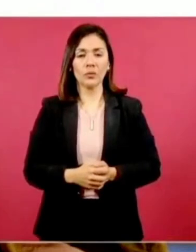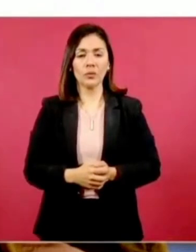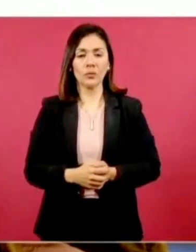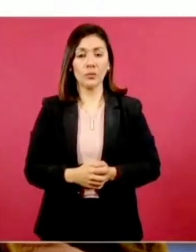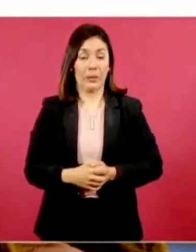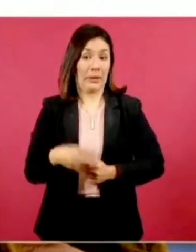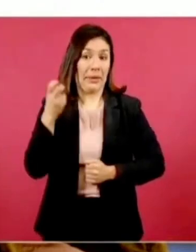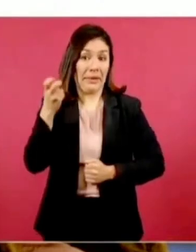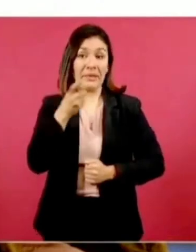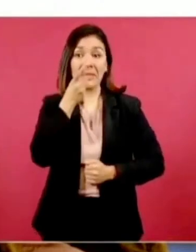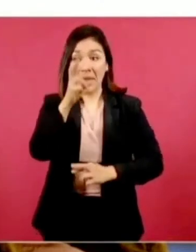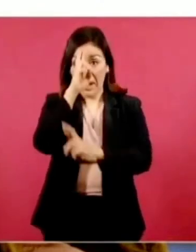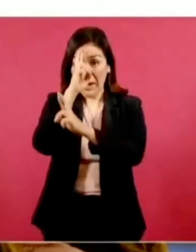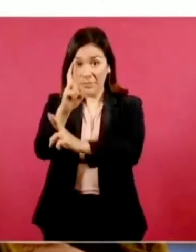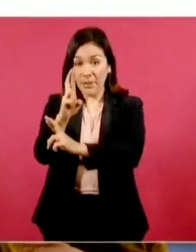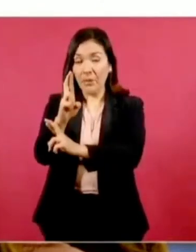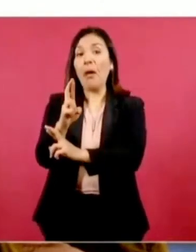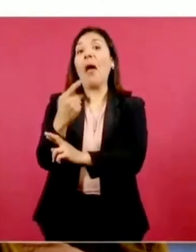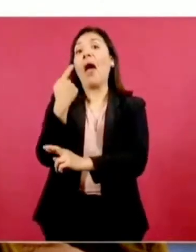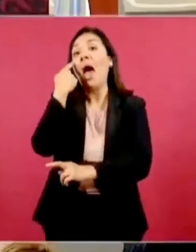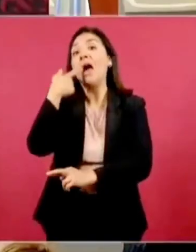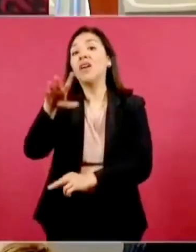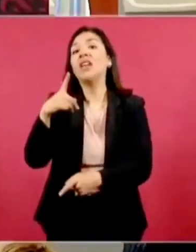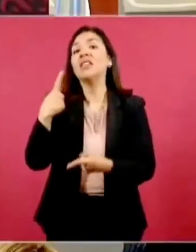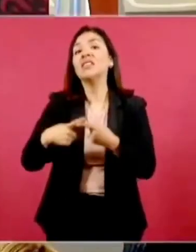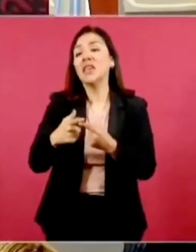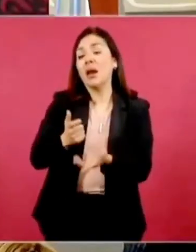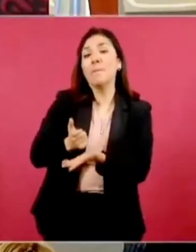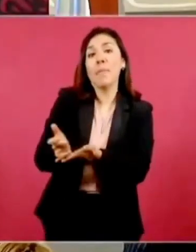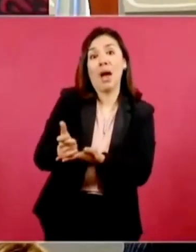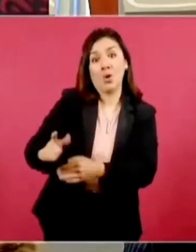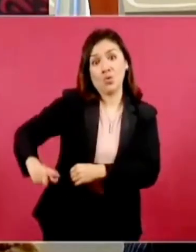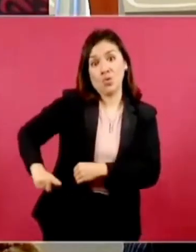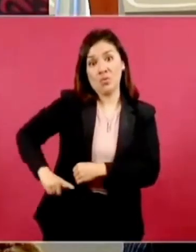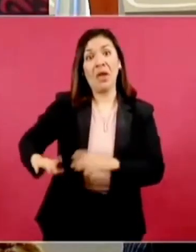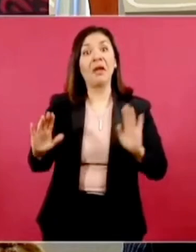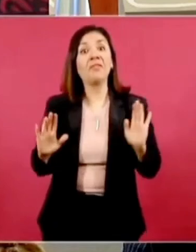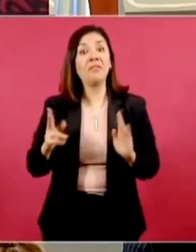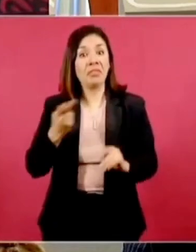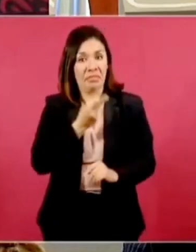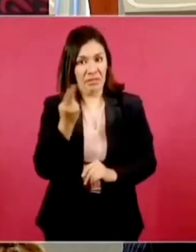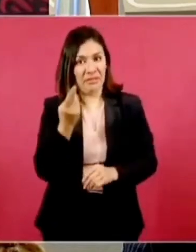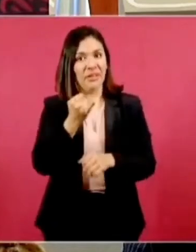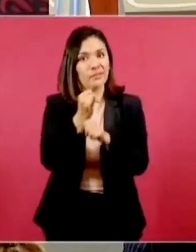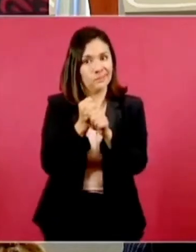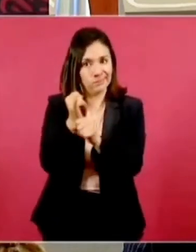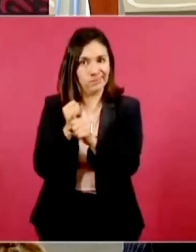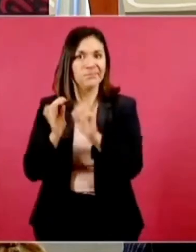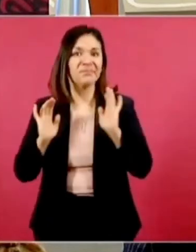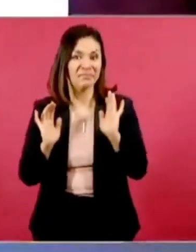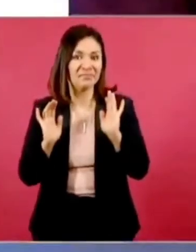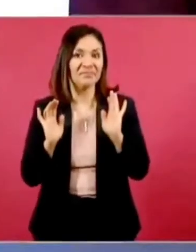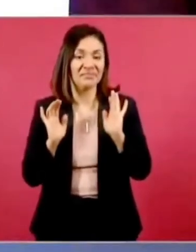hay que investigarla porque esta tiene que estar financiada por el gobierno de Estados Unidos